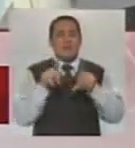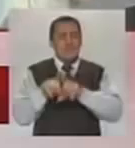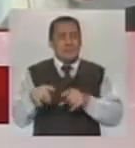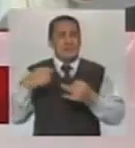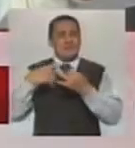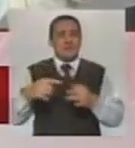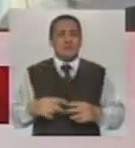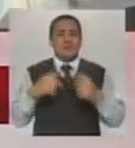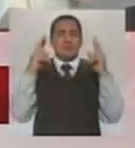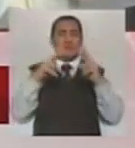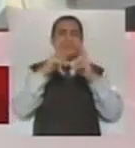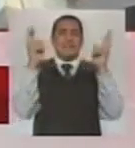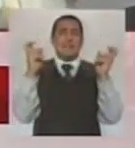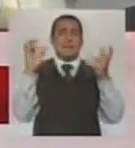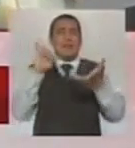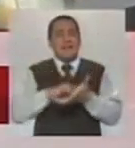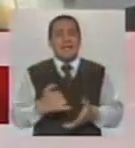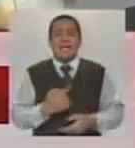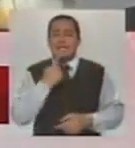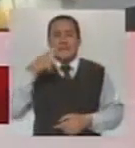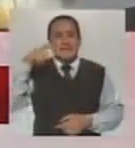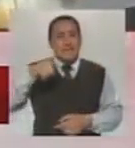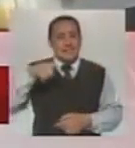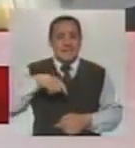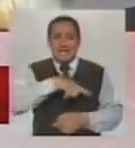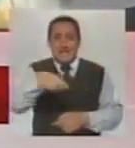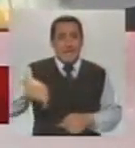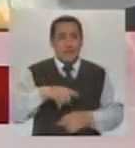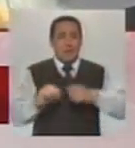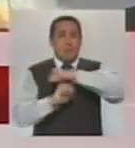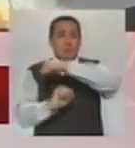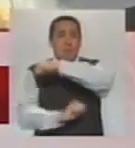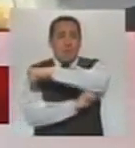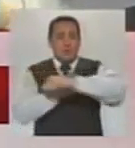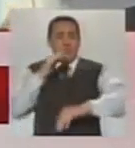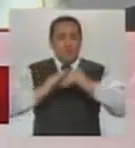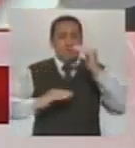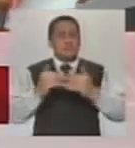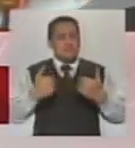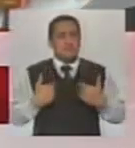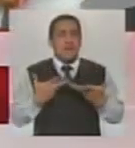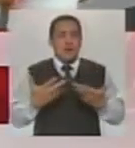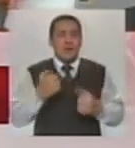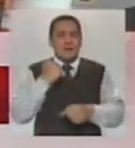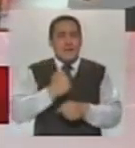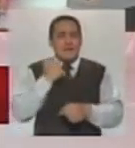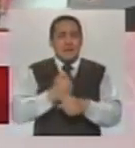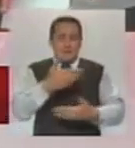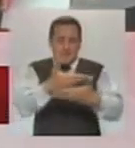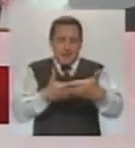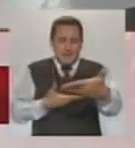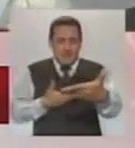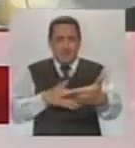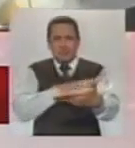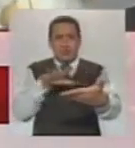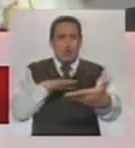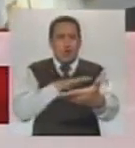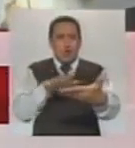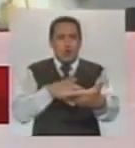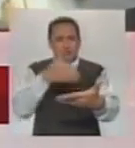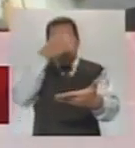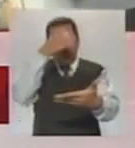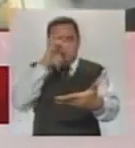de un puente que es de necesidad para ellos, lo vamos a hacer. Lo único que estamos trabajando ahora es la parte del expediente técnico, que es lo que